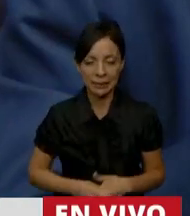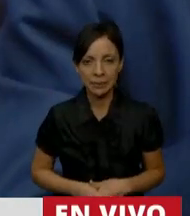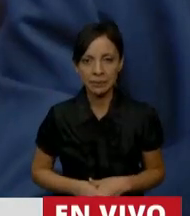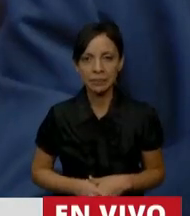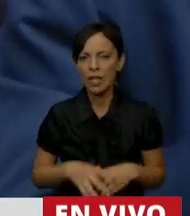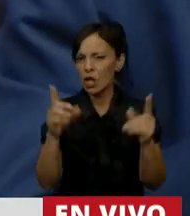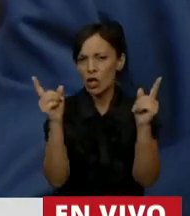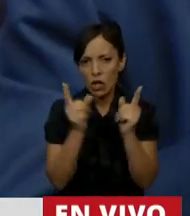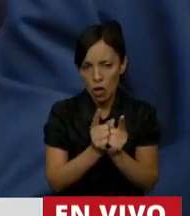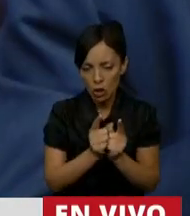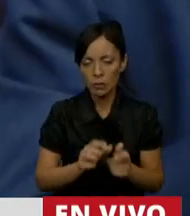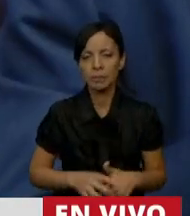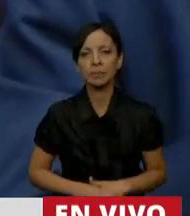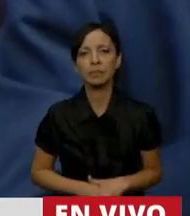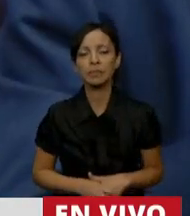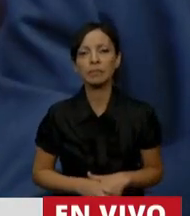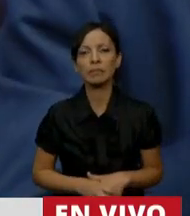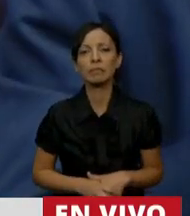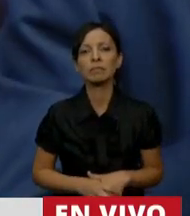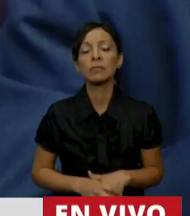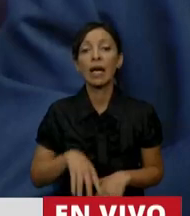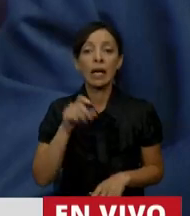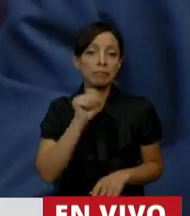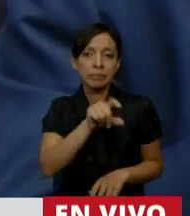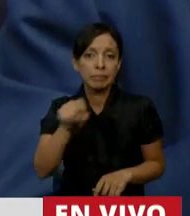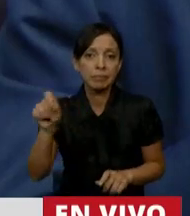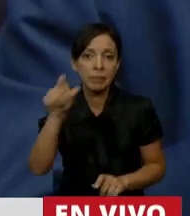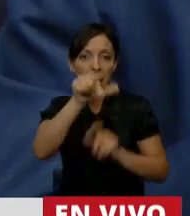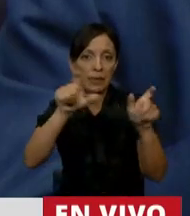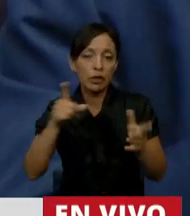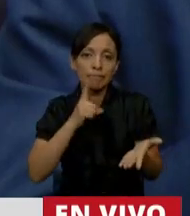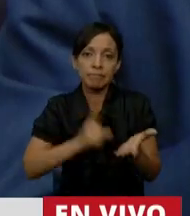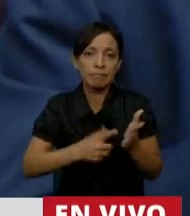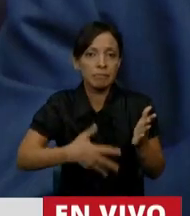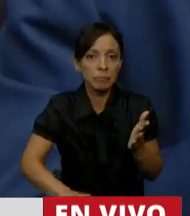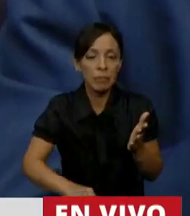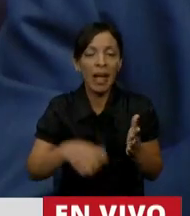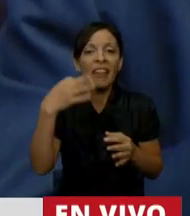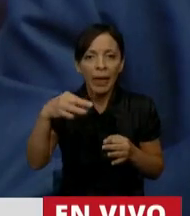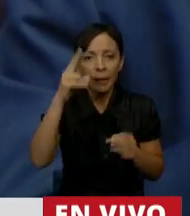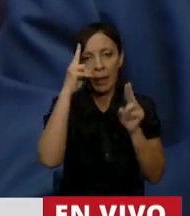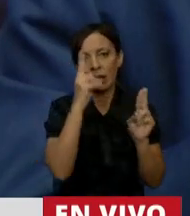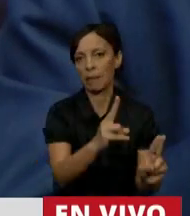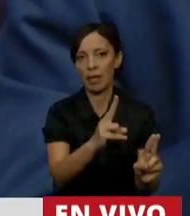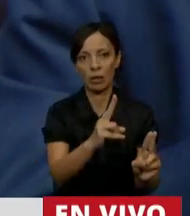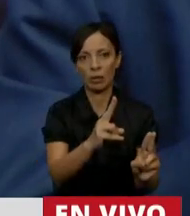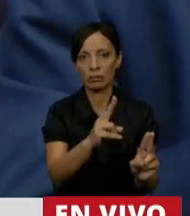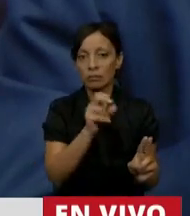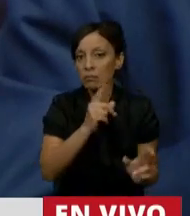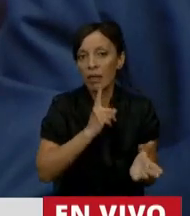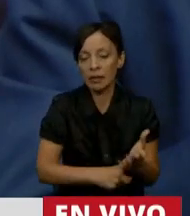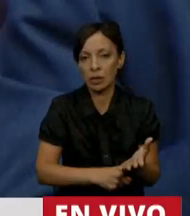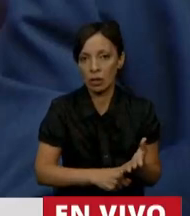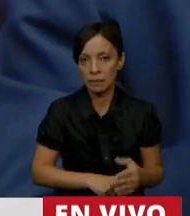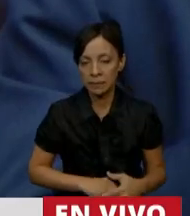Sintetizando, la trascendencia y las implicancias personales de la decisión de abortar exigen el respeto absoluto a esa